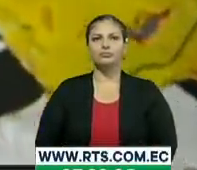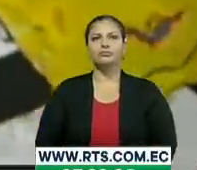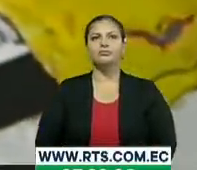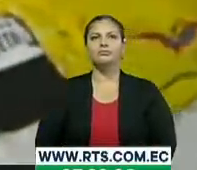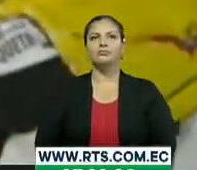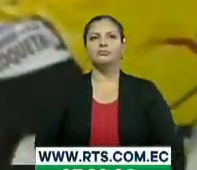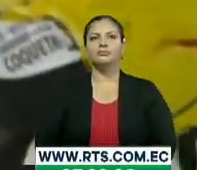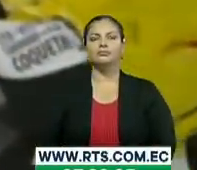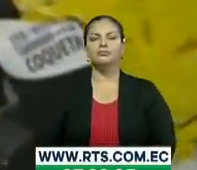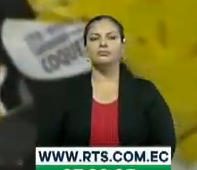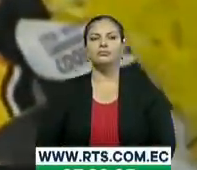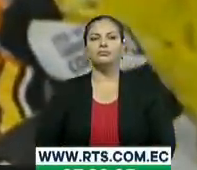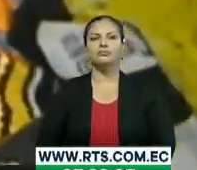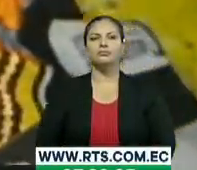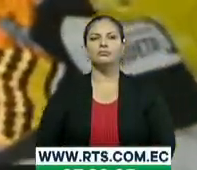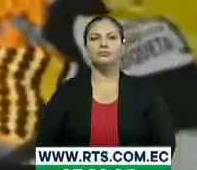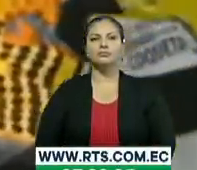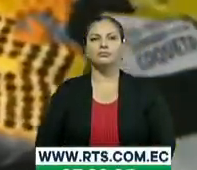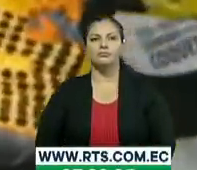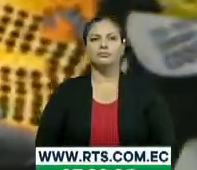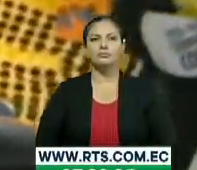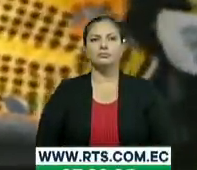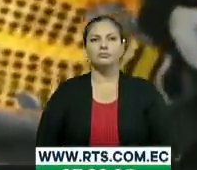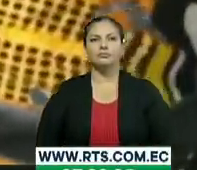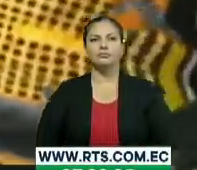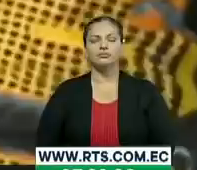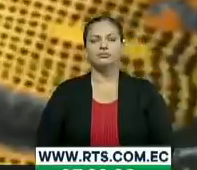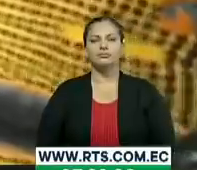Yo te extrañaré,